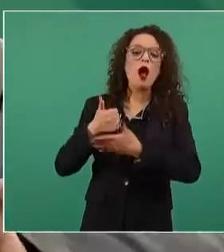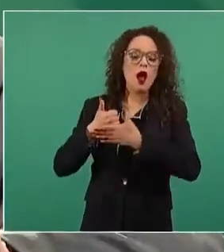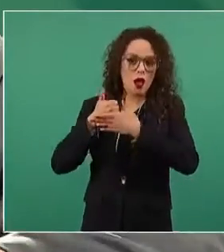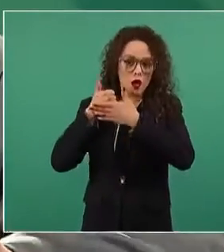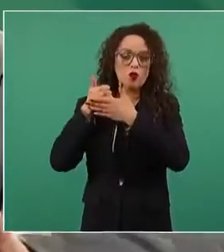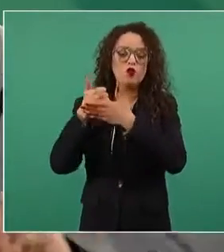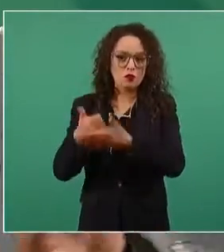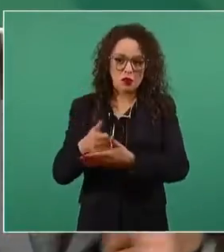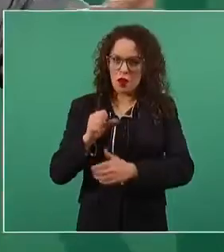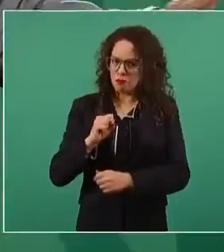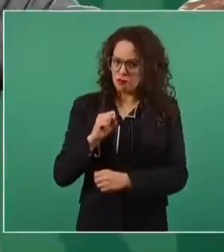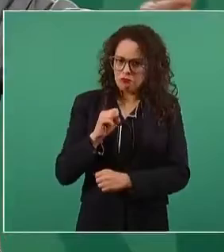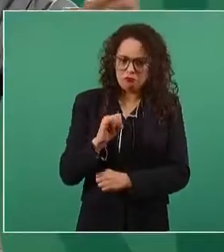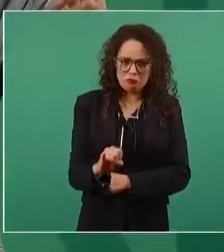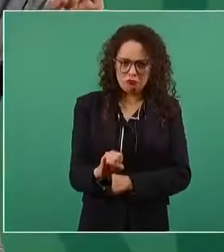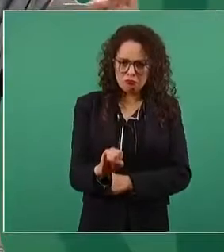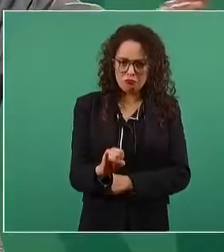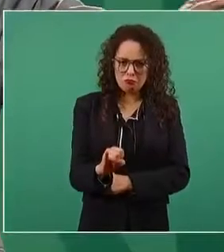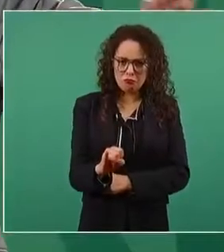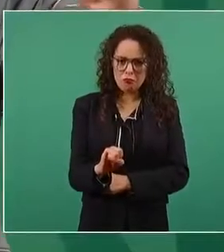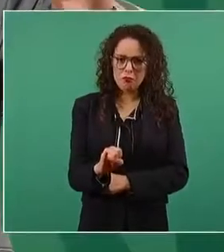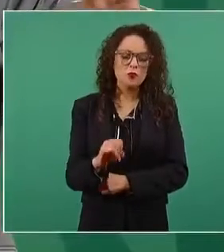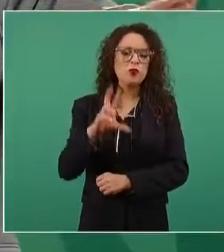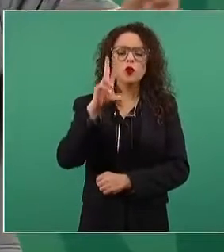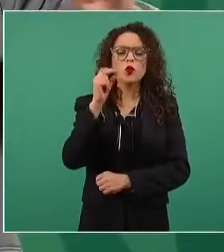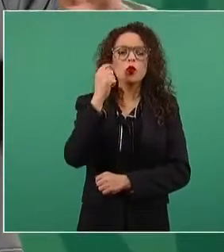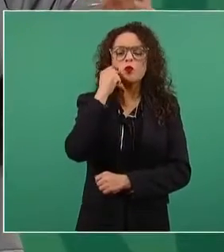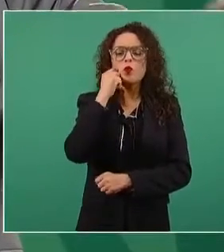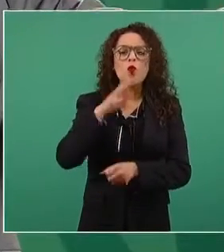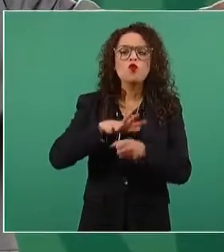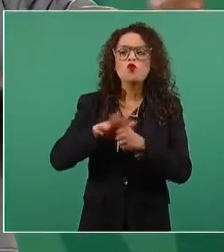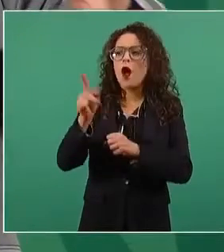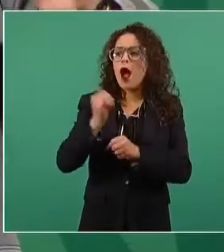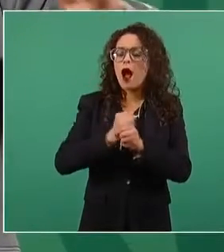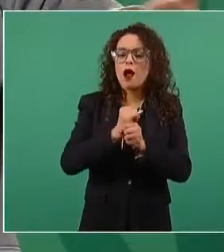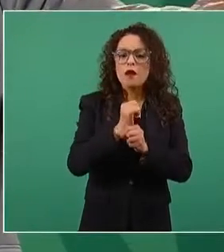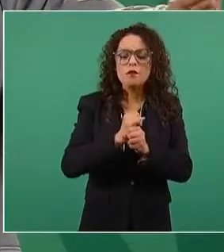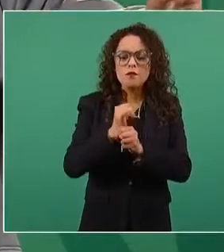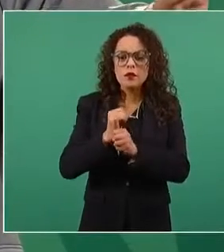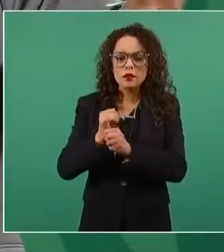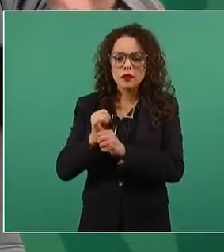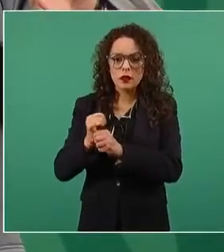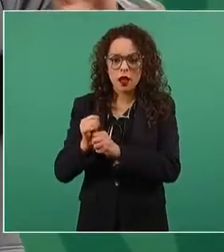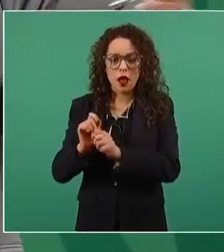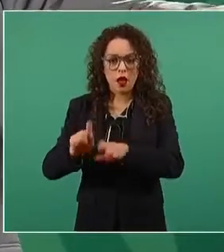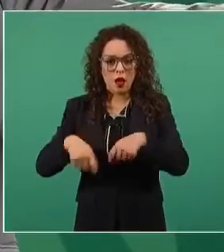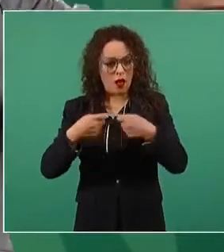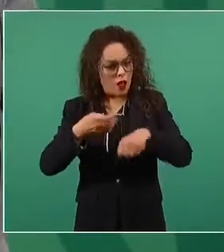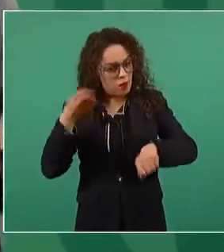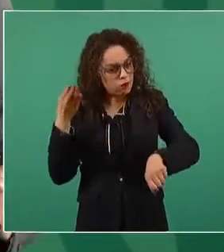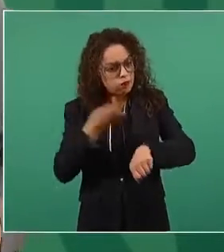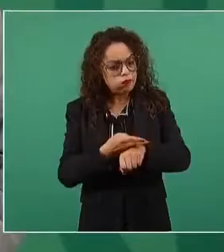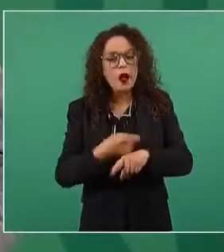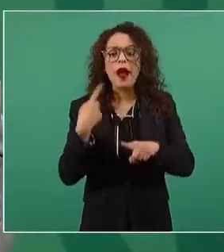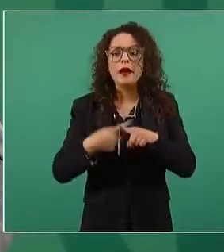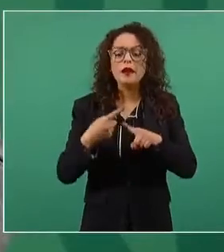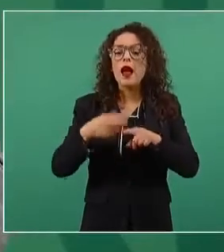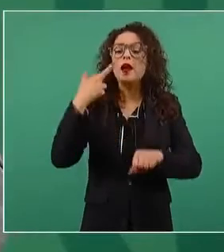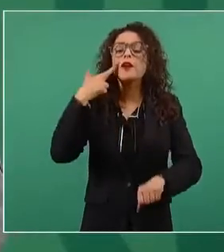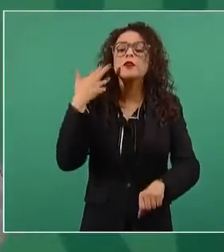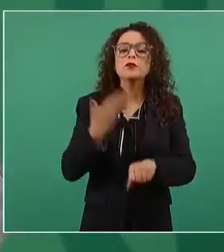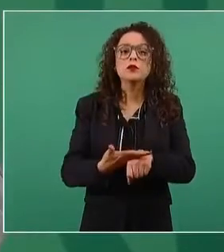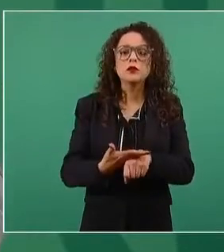para que, independientemente del resultado de la investigación judicial y del castigo a los responsables,